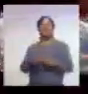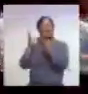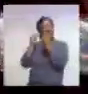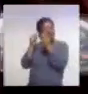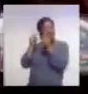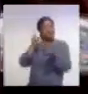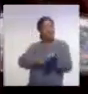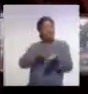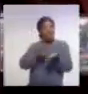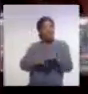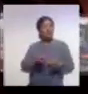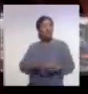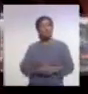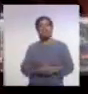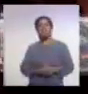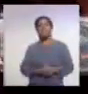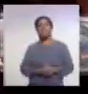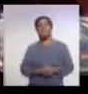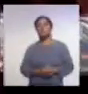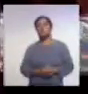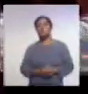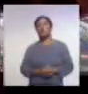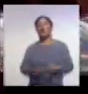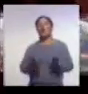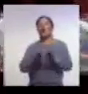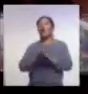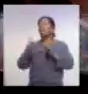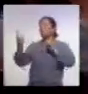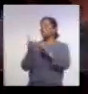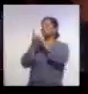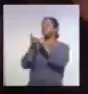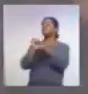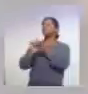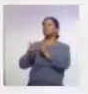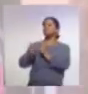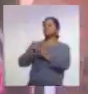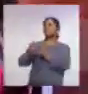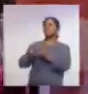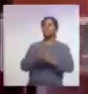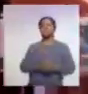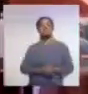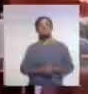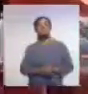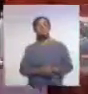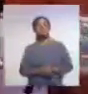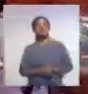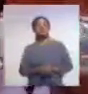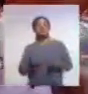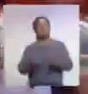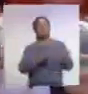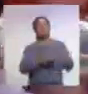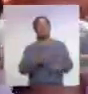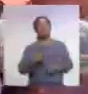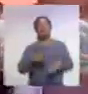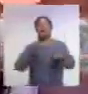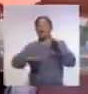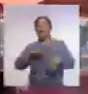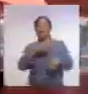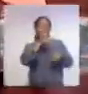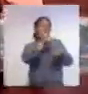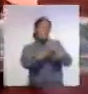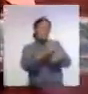cuando son muy respetuosos con nosotros y todo eso. Que luego te dan permiso de ir